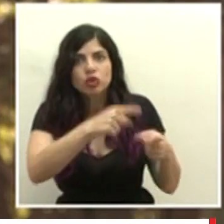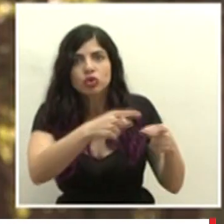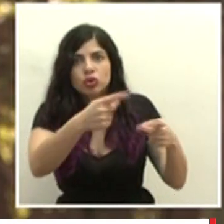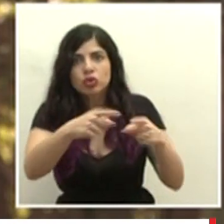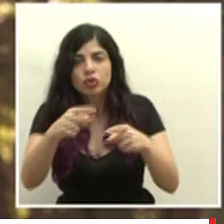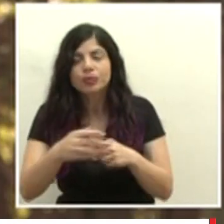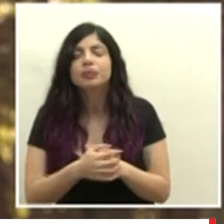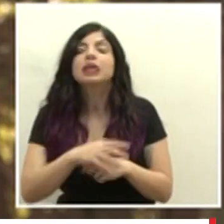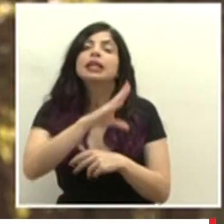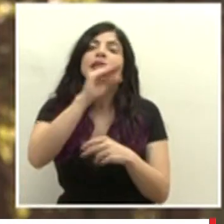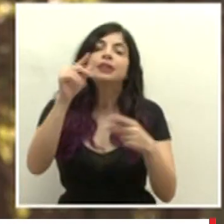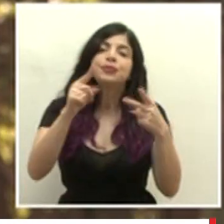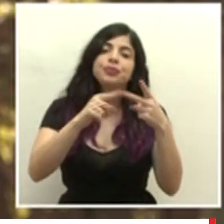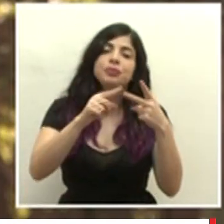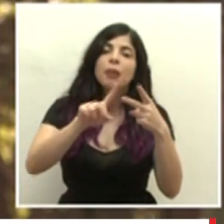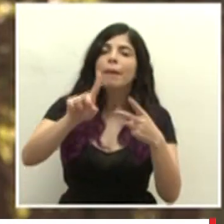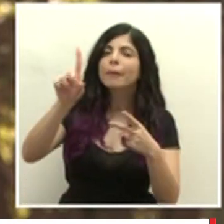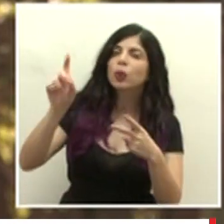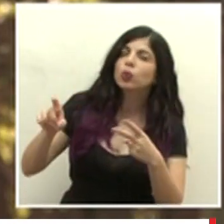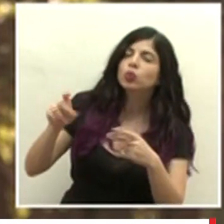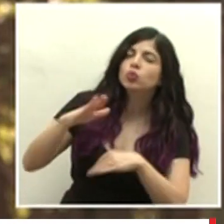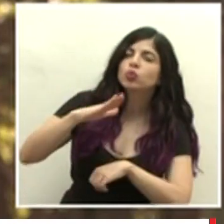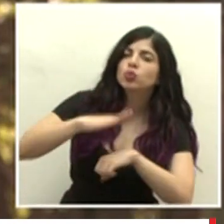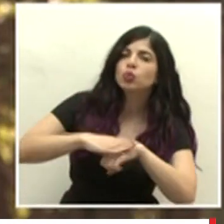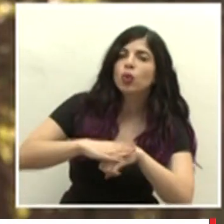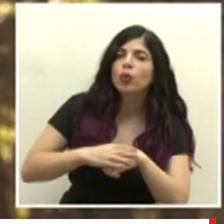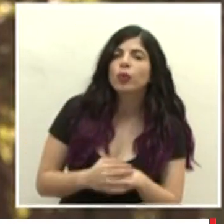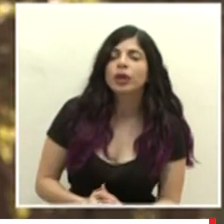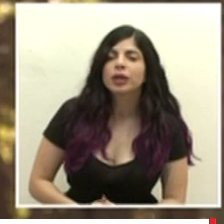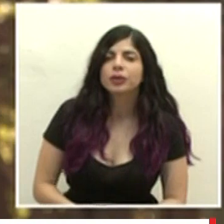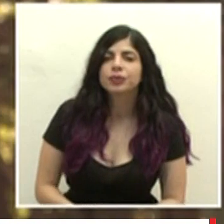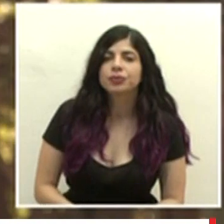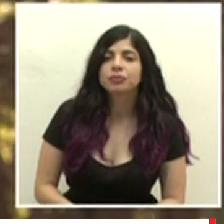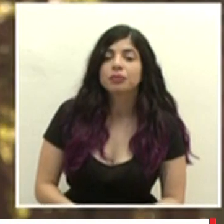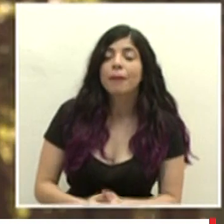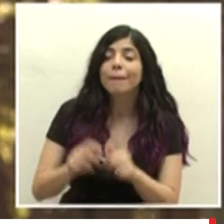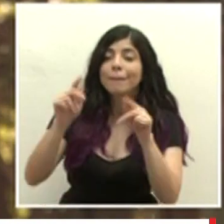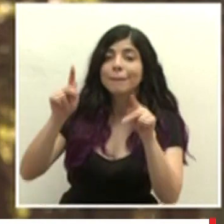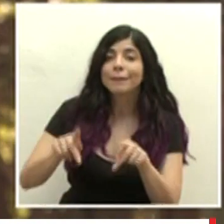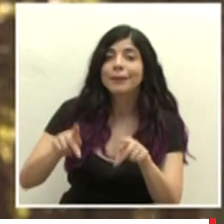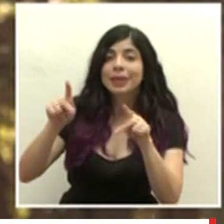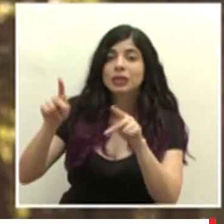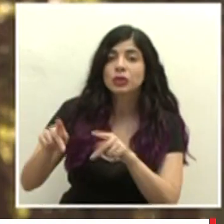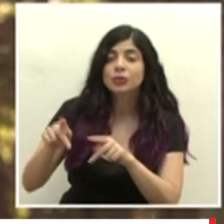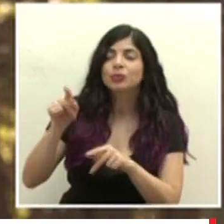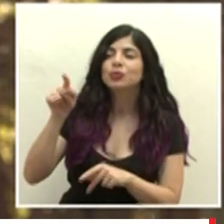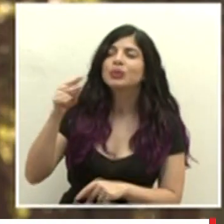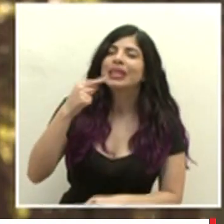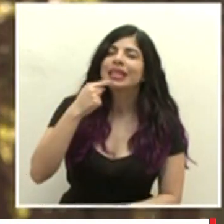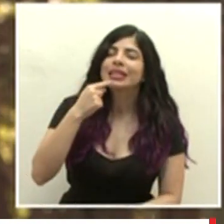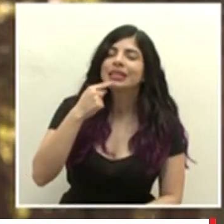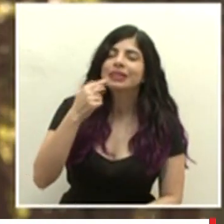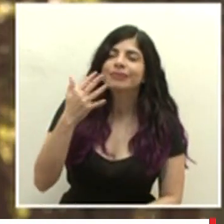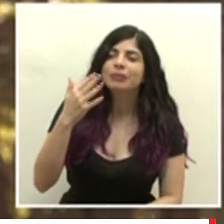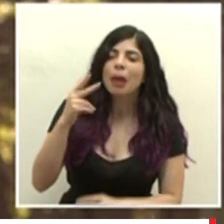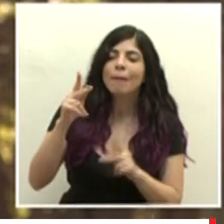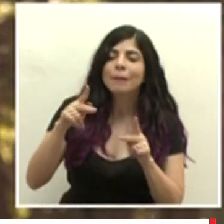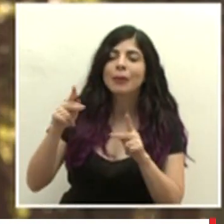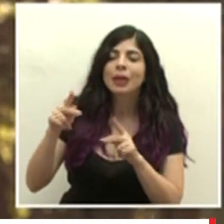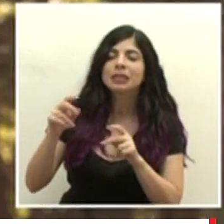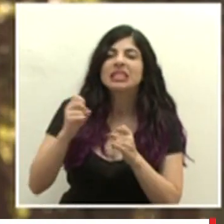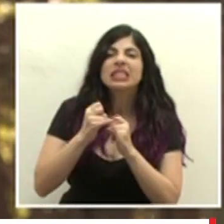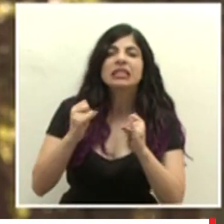es sobre las personas que están, bueno, ustedes dicen las personas que pueden